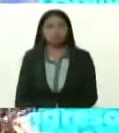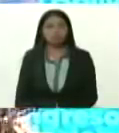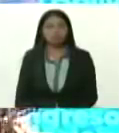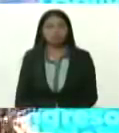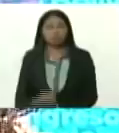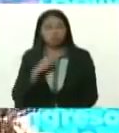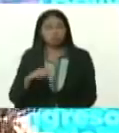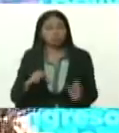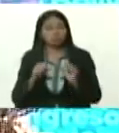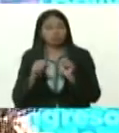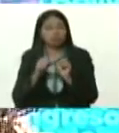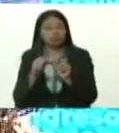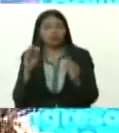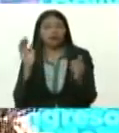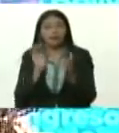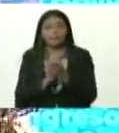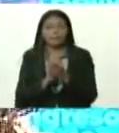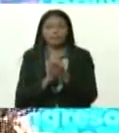avanzar, compañera